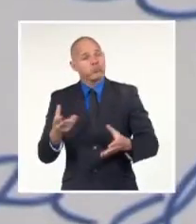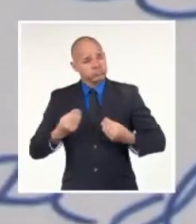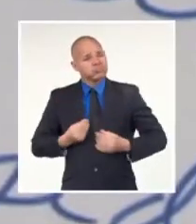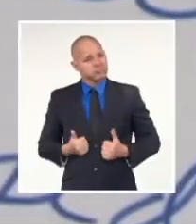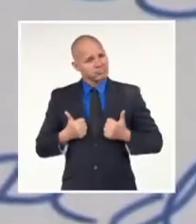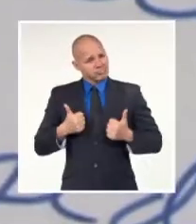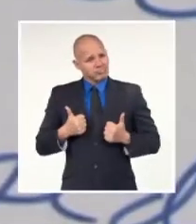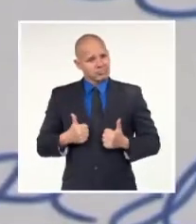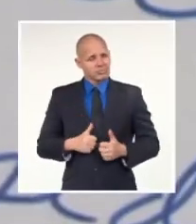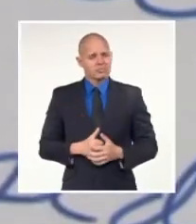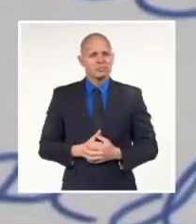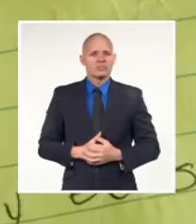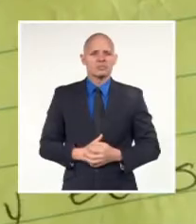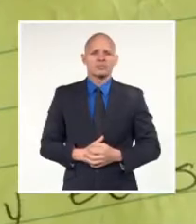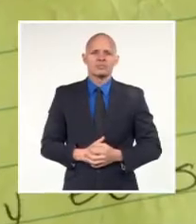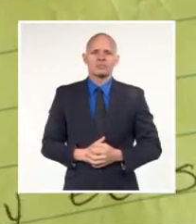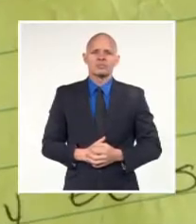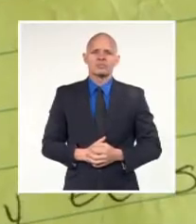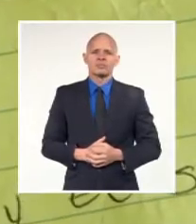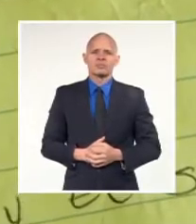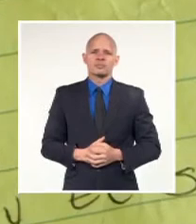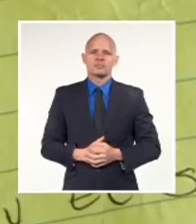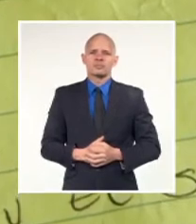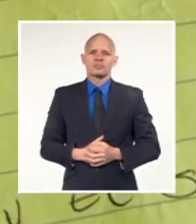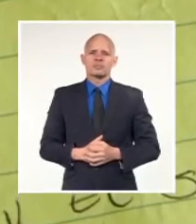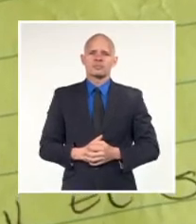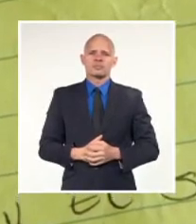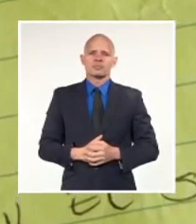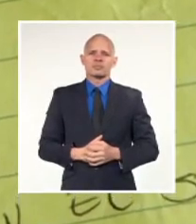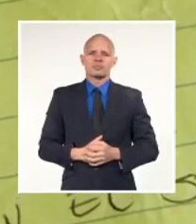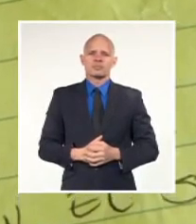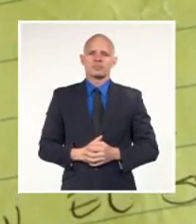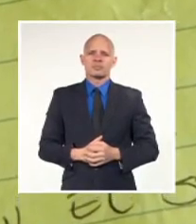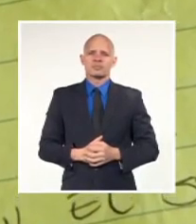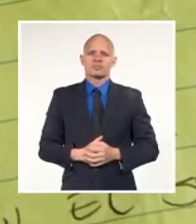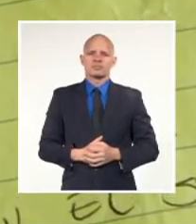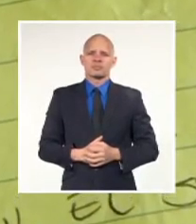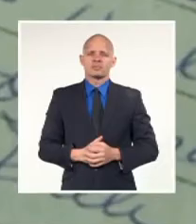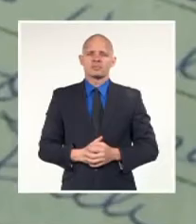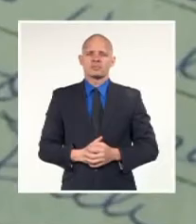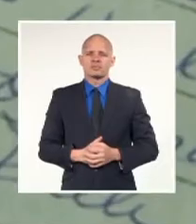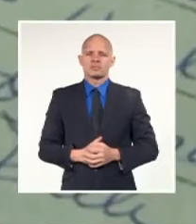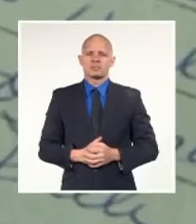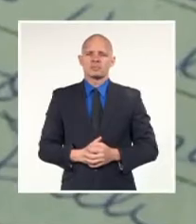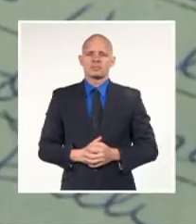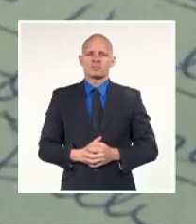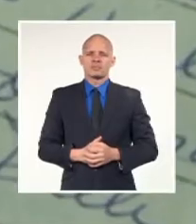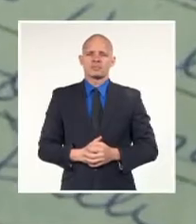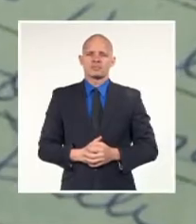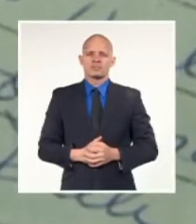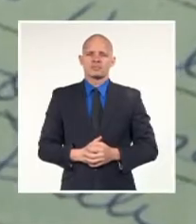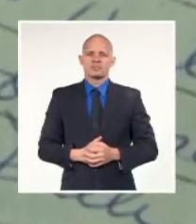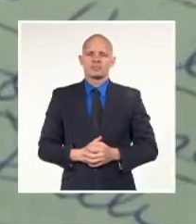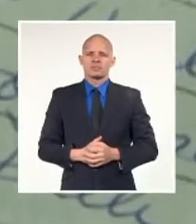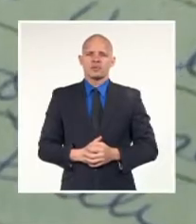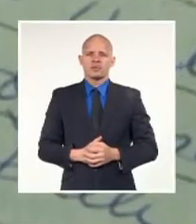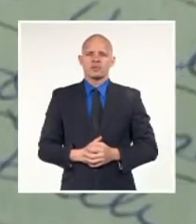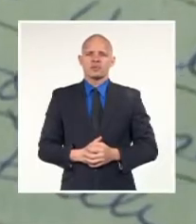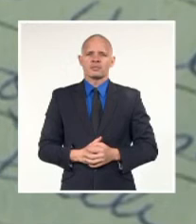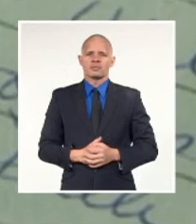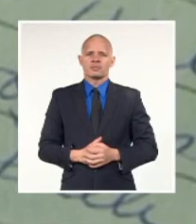Rafael Cancel Miranda, Irving Flores, Andrés Figueroa Cordero,